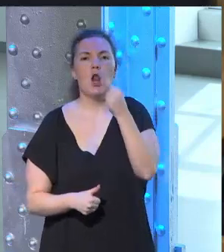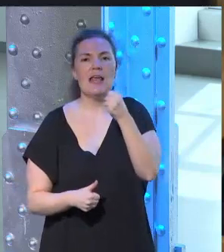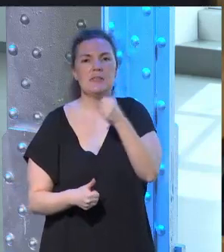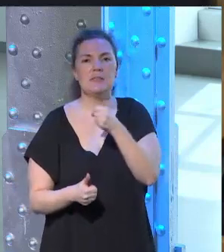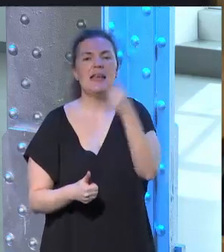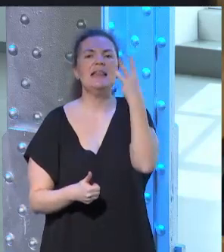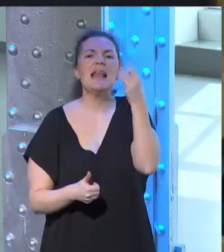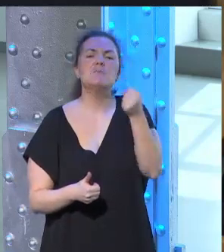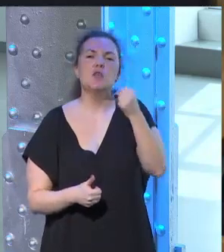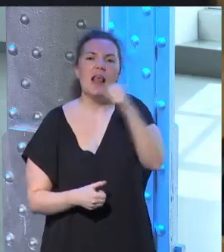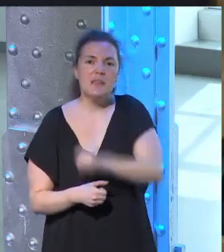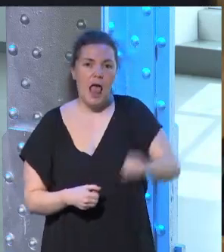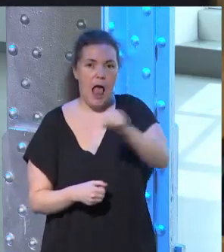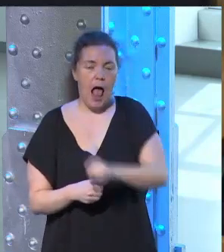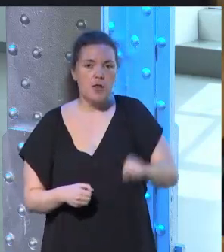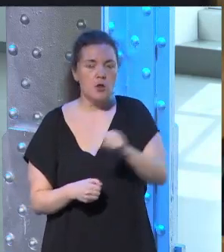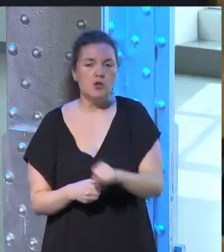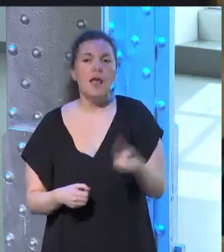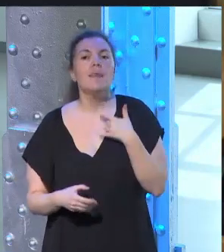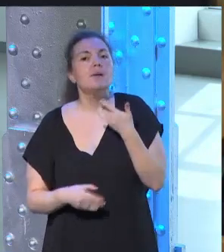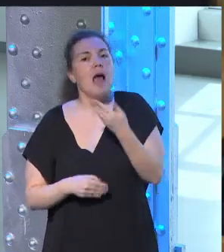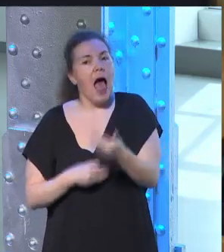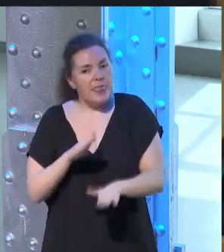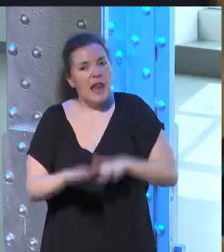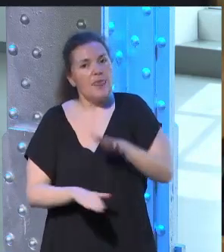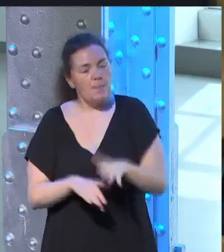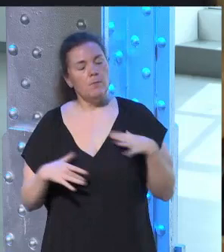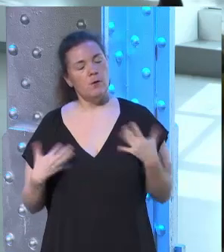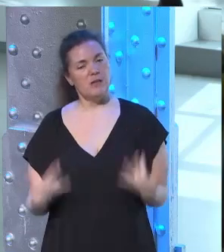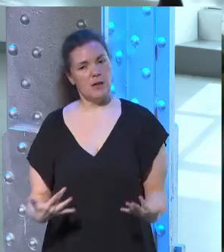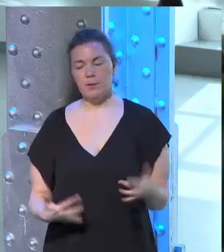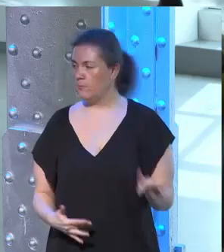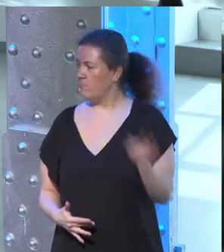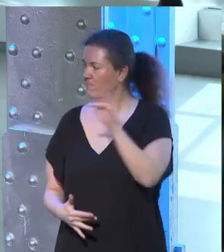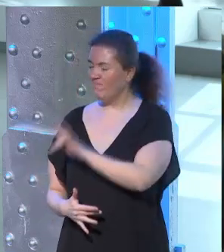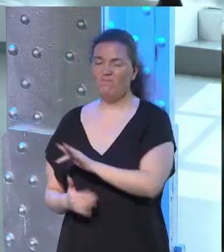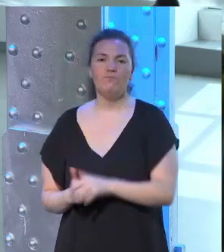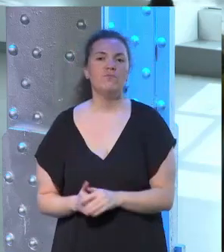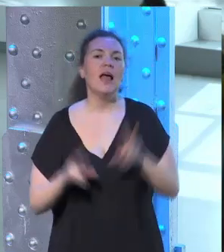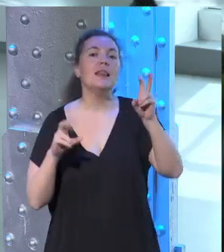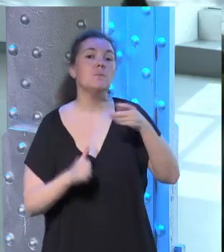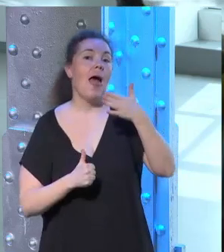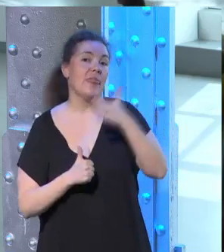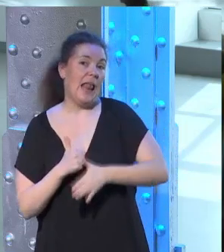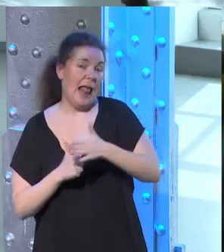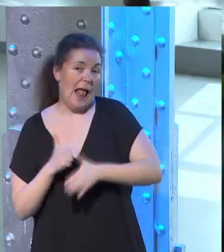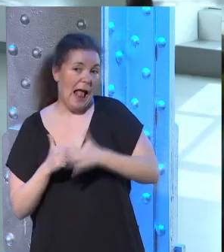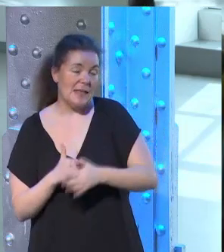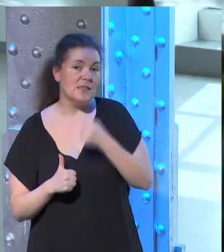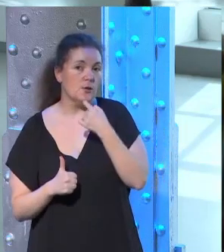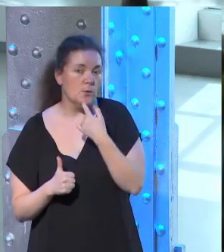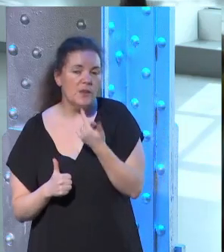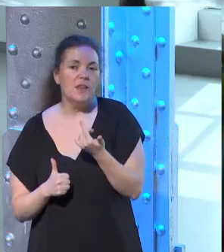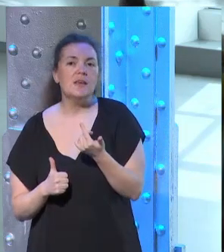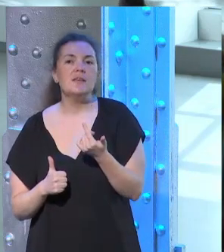que ser paulatino, sí, pero un poquito más rápido. Carlos, muy brevemente, le damos la palabra. Sí, simplemente, la parte de gas carbónico al final es, sí, sí. No es